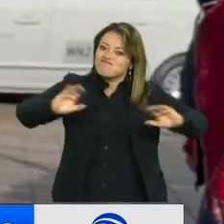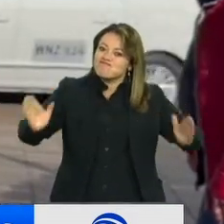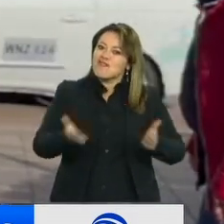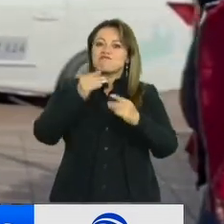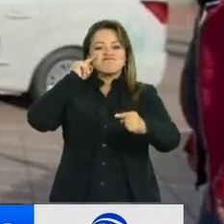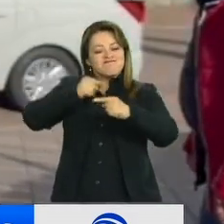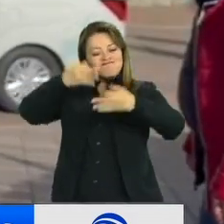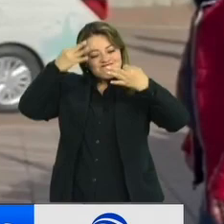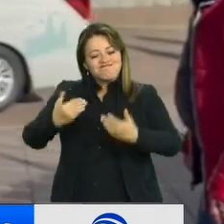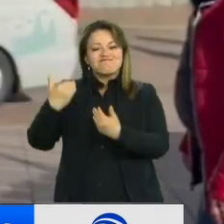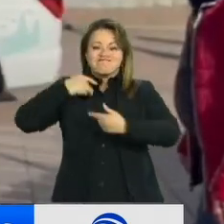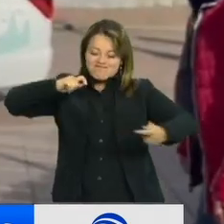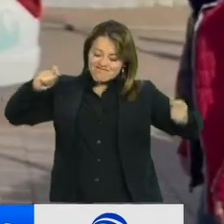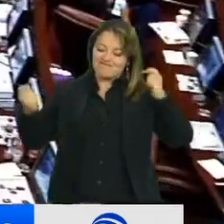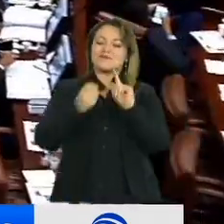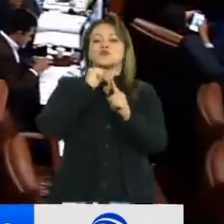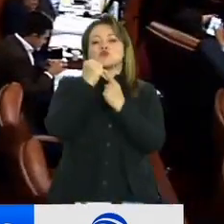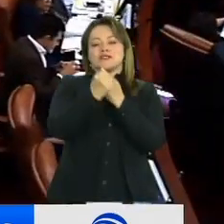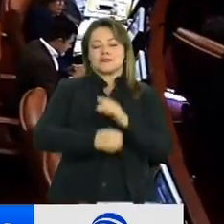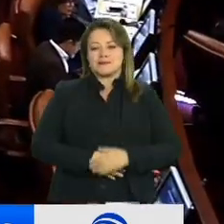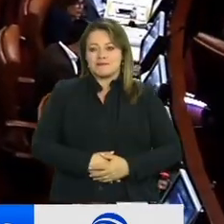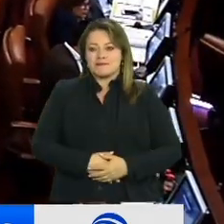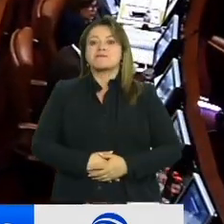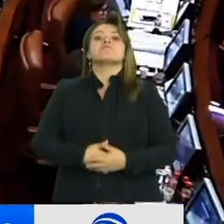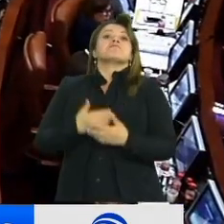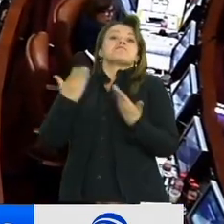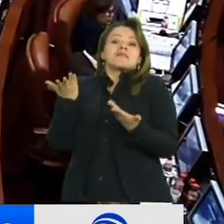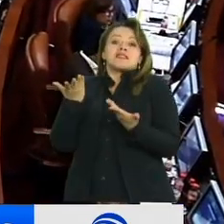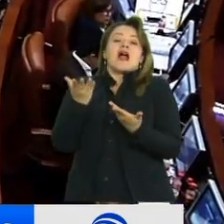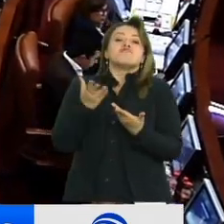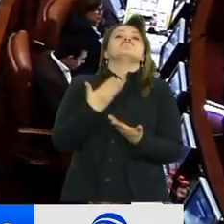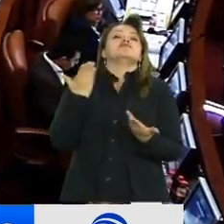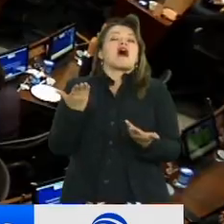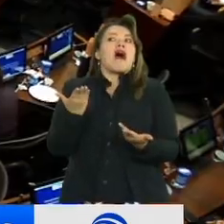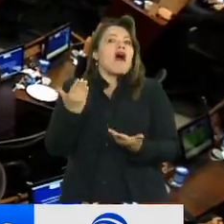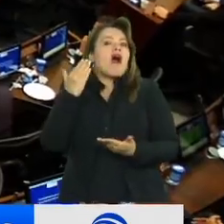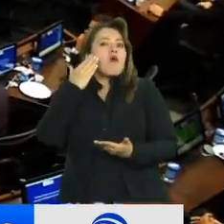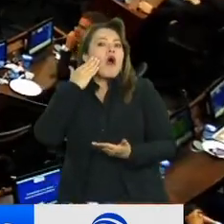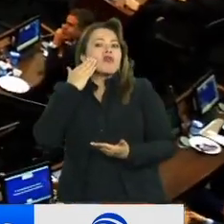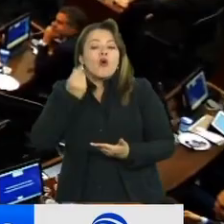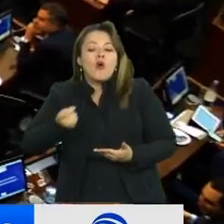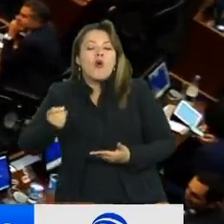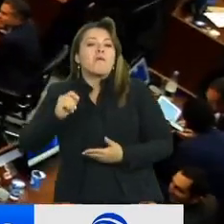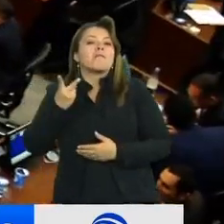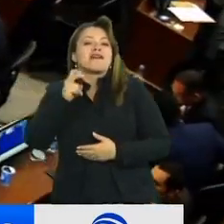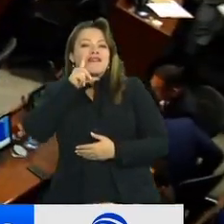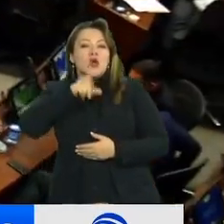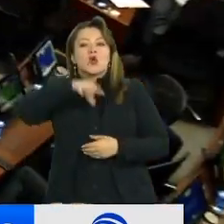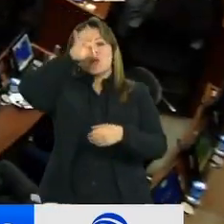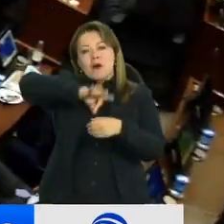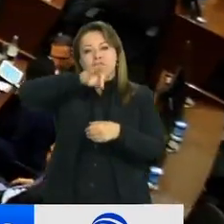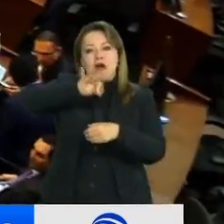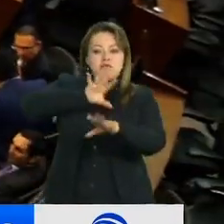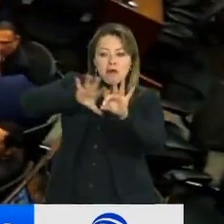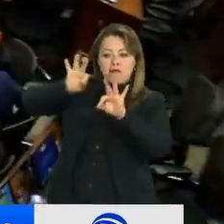ambiciosa agenda de reformas sociales. La postulación que será presentada a votación ante el Congreso este 20 de julio causó revuelo en